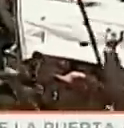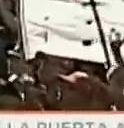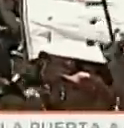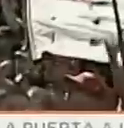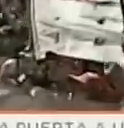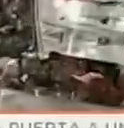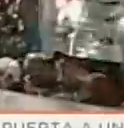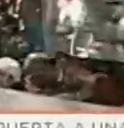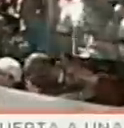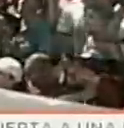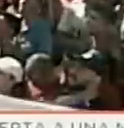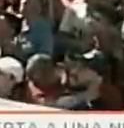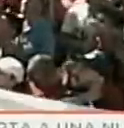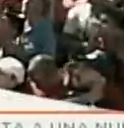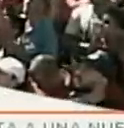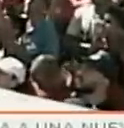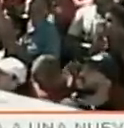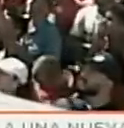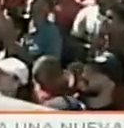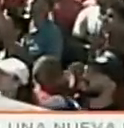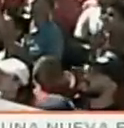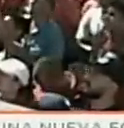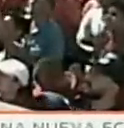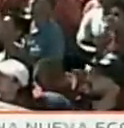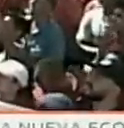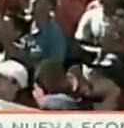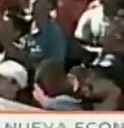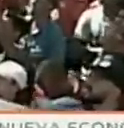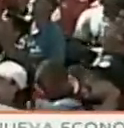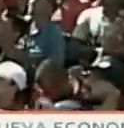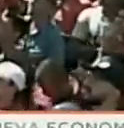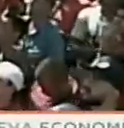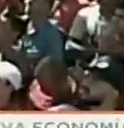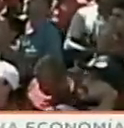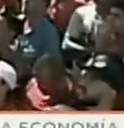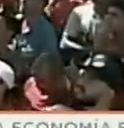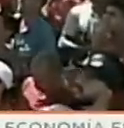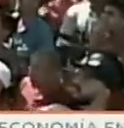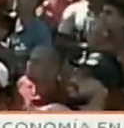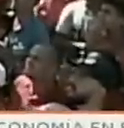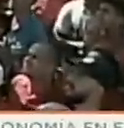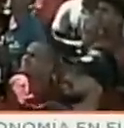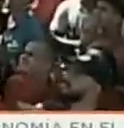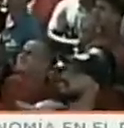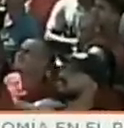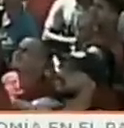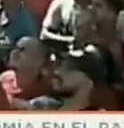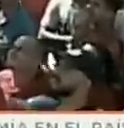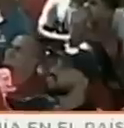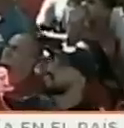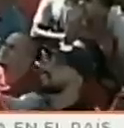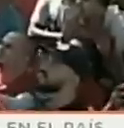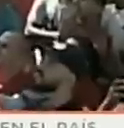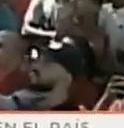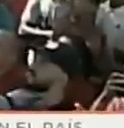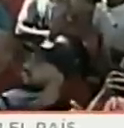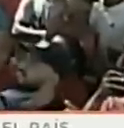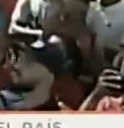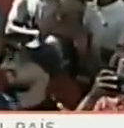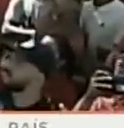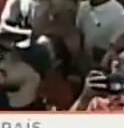es manosearla. Vámonos para allá, vámonos para allá, vámonos